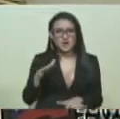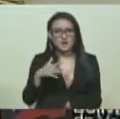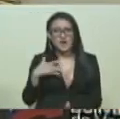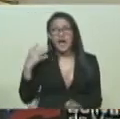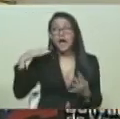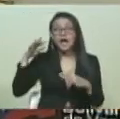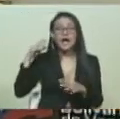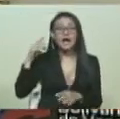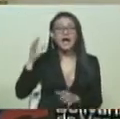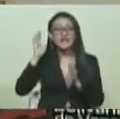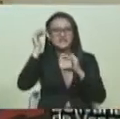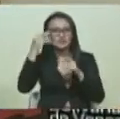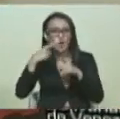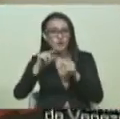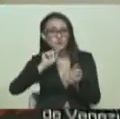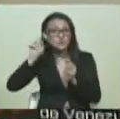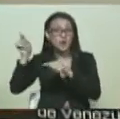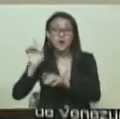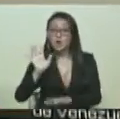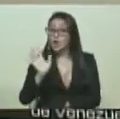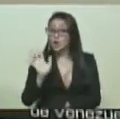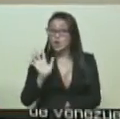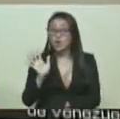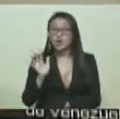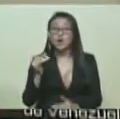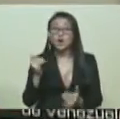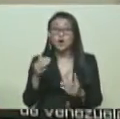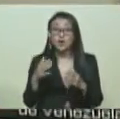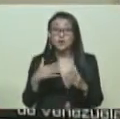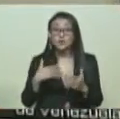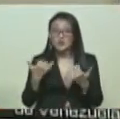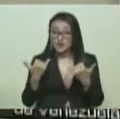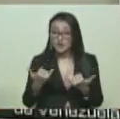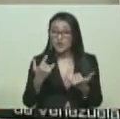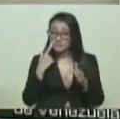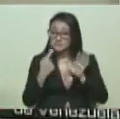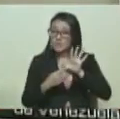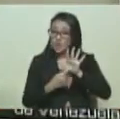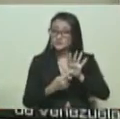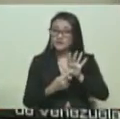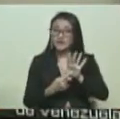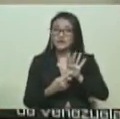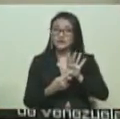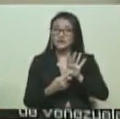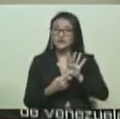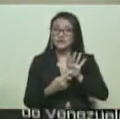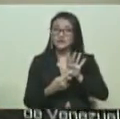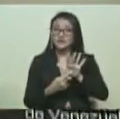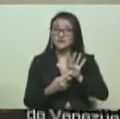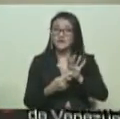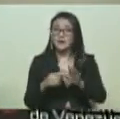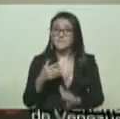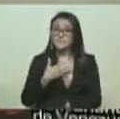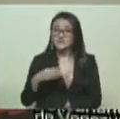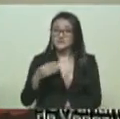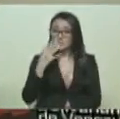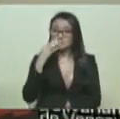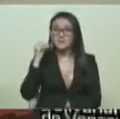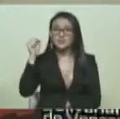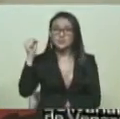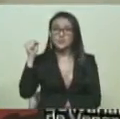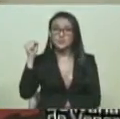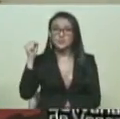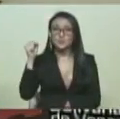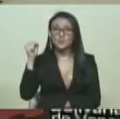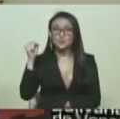la atención. Todo lo contrario, nosotros pretendemos con esta conferencia de prensa que el presidente Nicolás Maduro ha